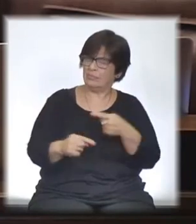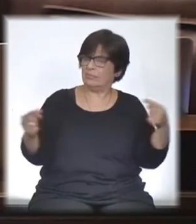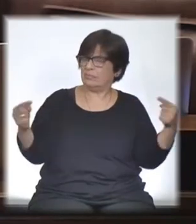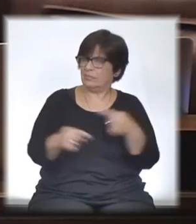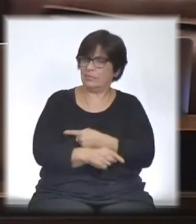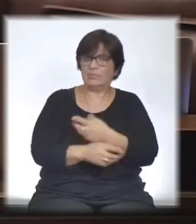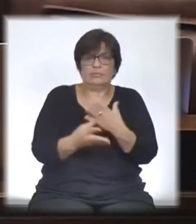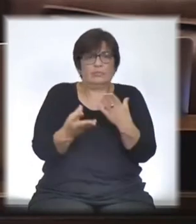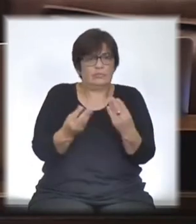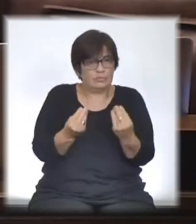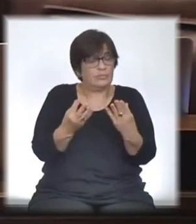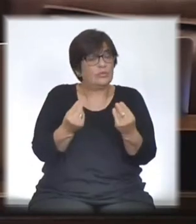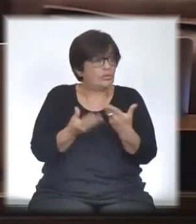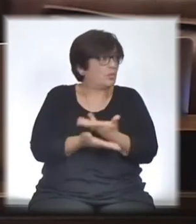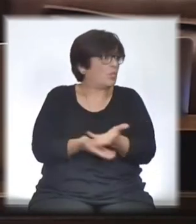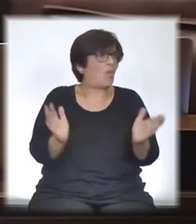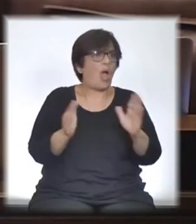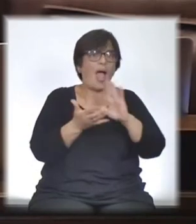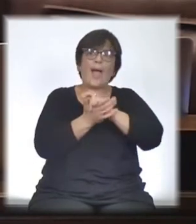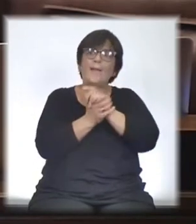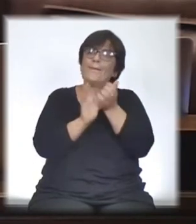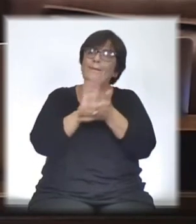del alcance que debía tener la amnistía.